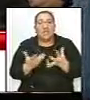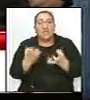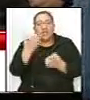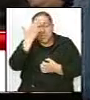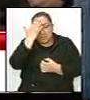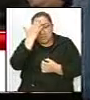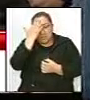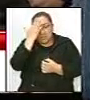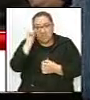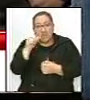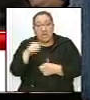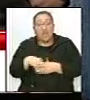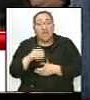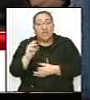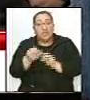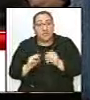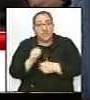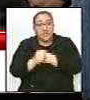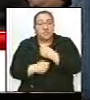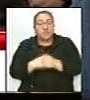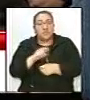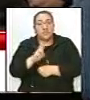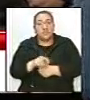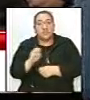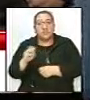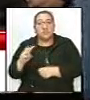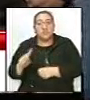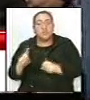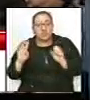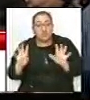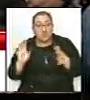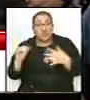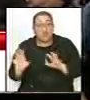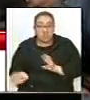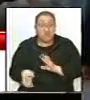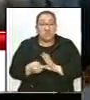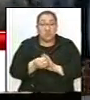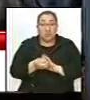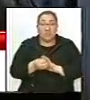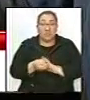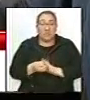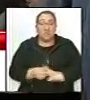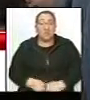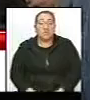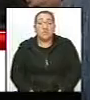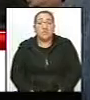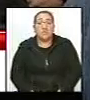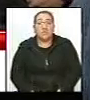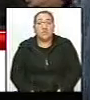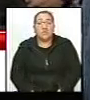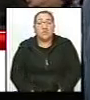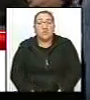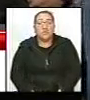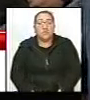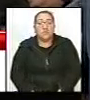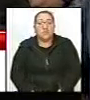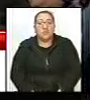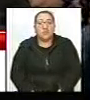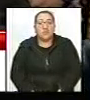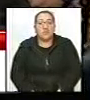saber si en el presupuesto del año 2019 se está considerando el presupuesto, valga la redundancia, para